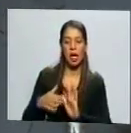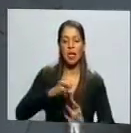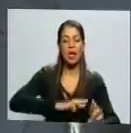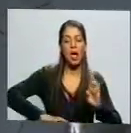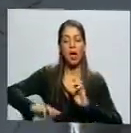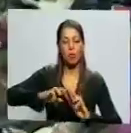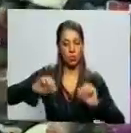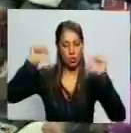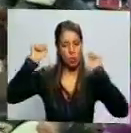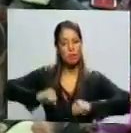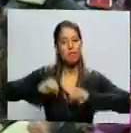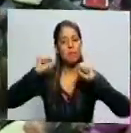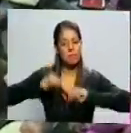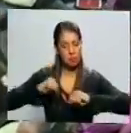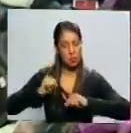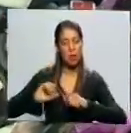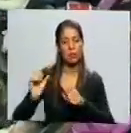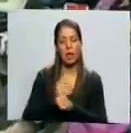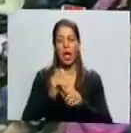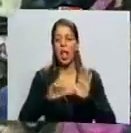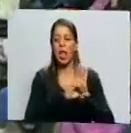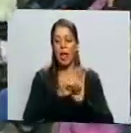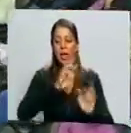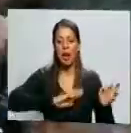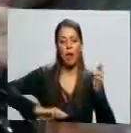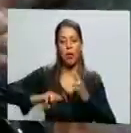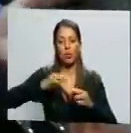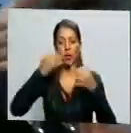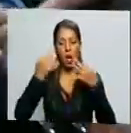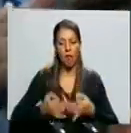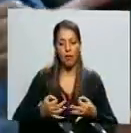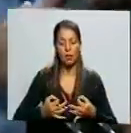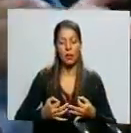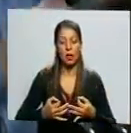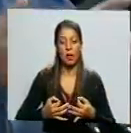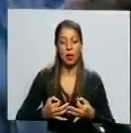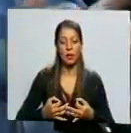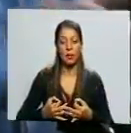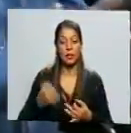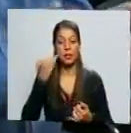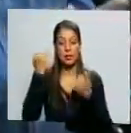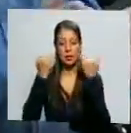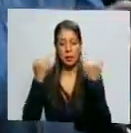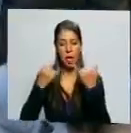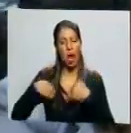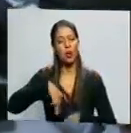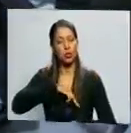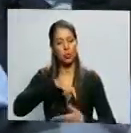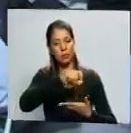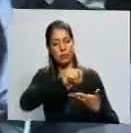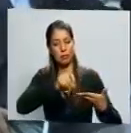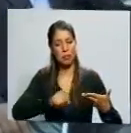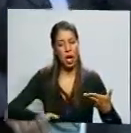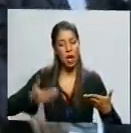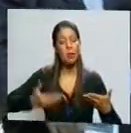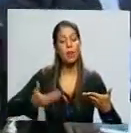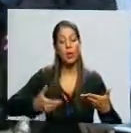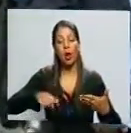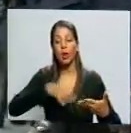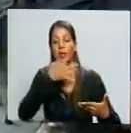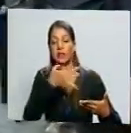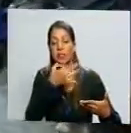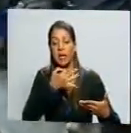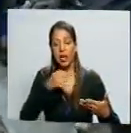revolución sí se pueden hacer leyes revolucionarias. El mayor aporte que le estamos dando nosotros en la tarde de